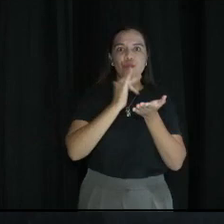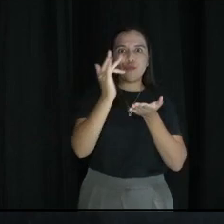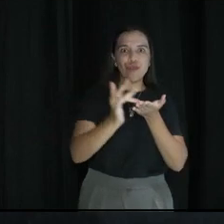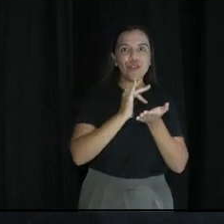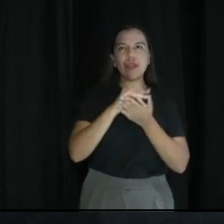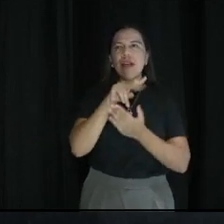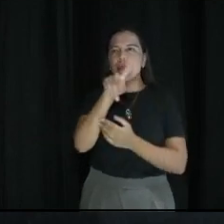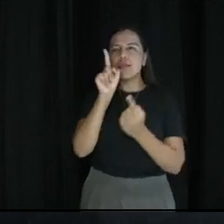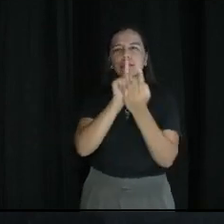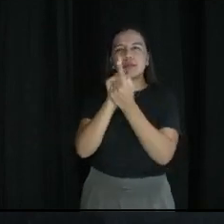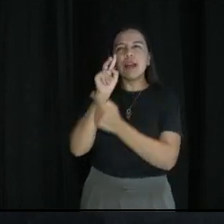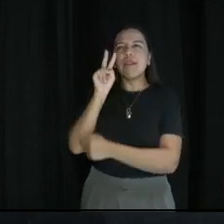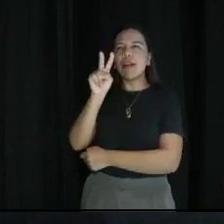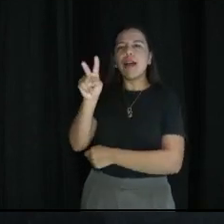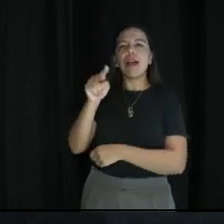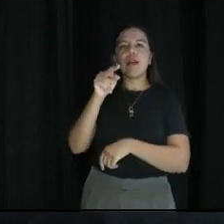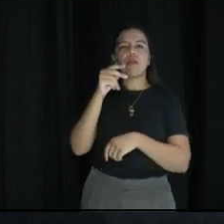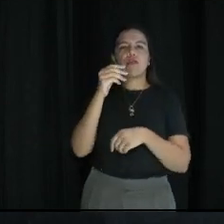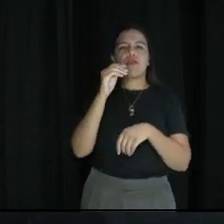muchas caras conocidas,